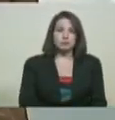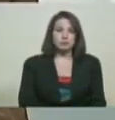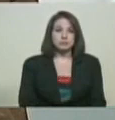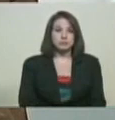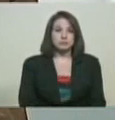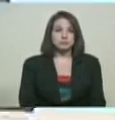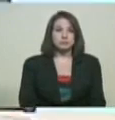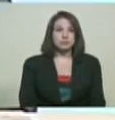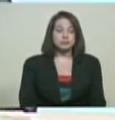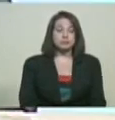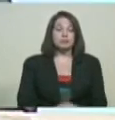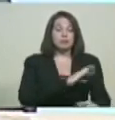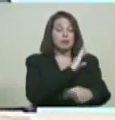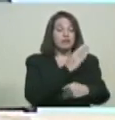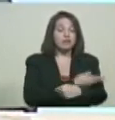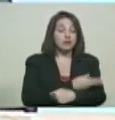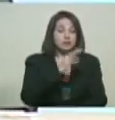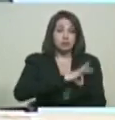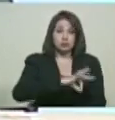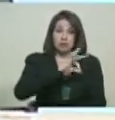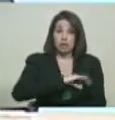la fuerza social